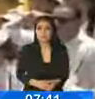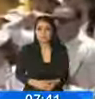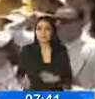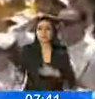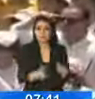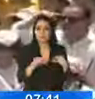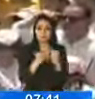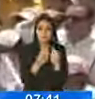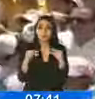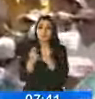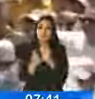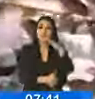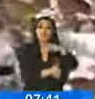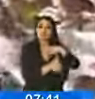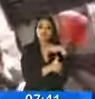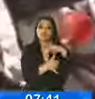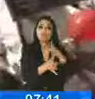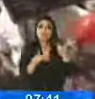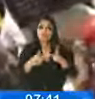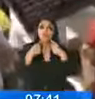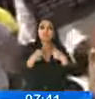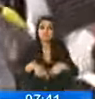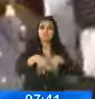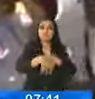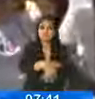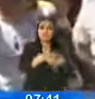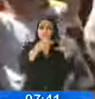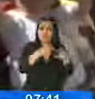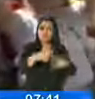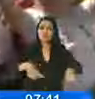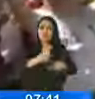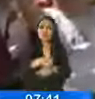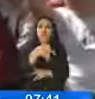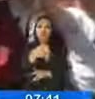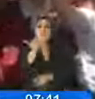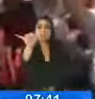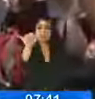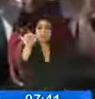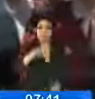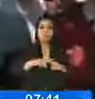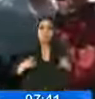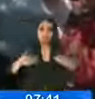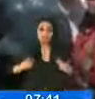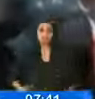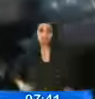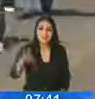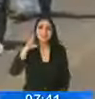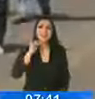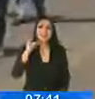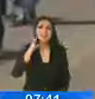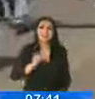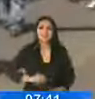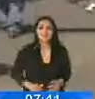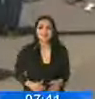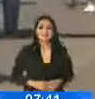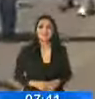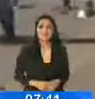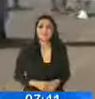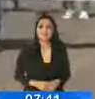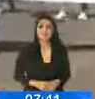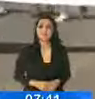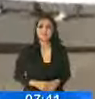los grupos LGBTI anunciaron una marcha en el mismo lugar para el próximo sábado, pero con camisetas negras, informó